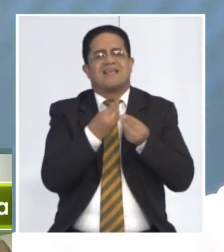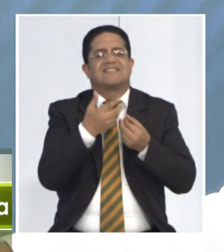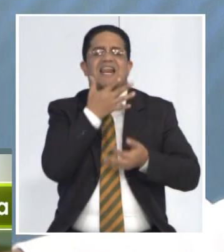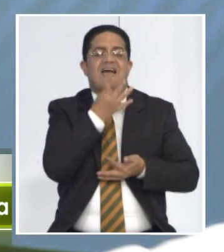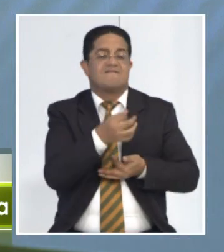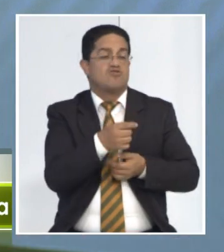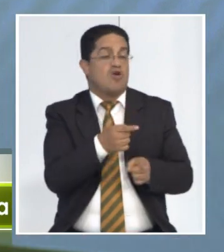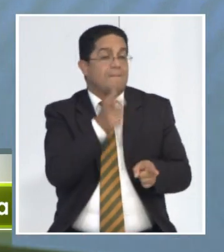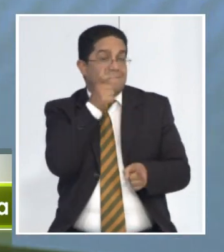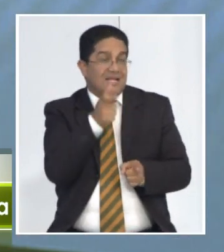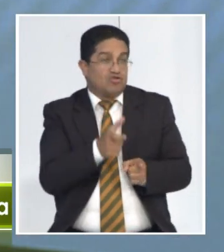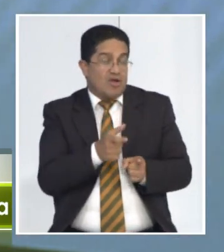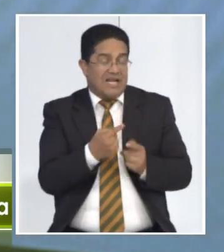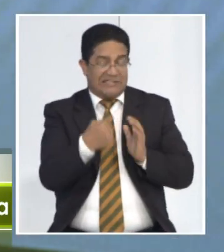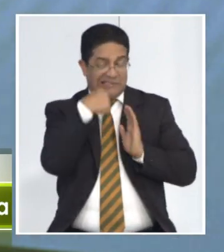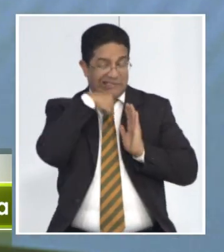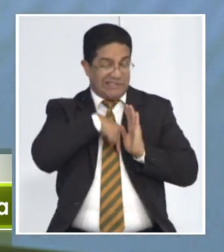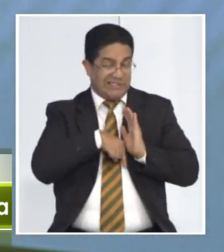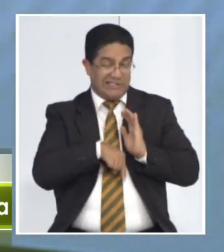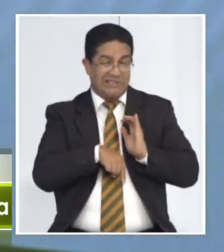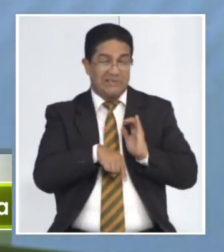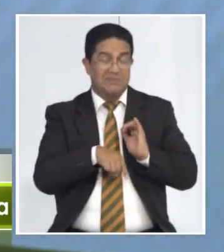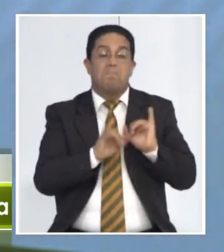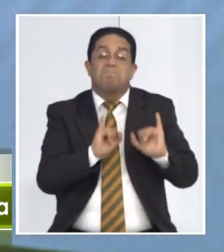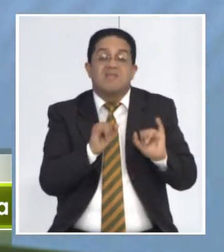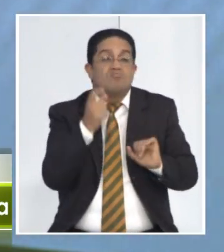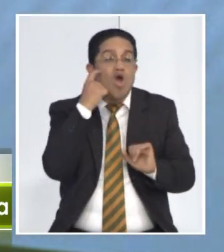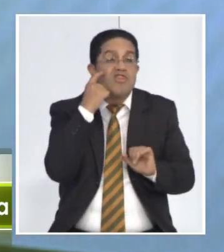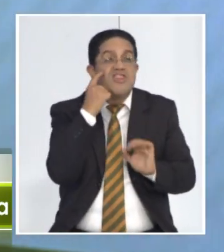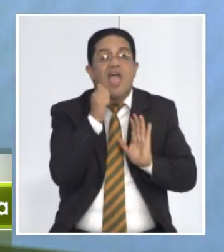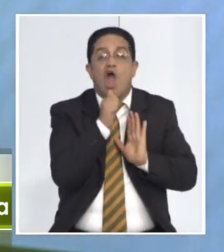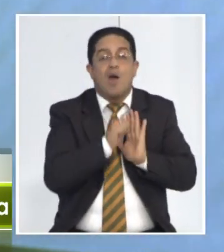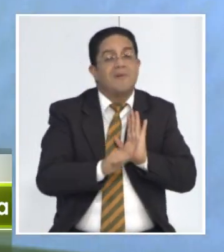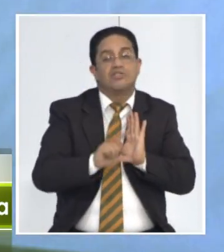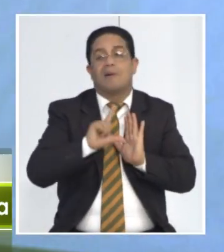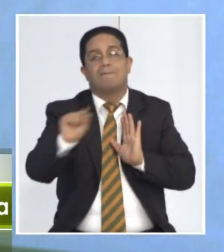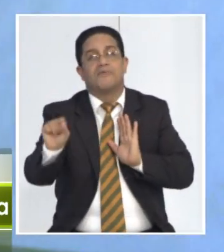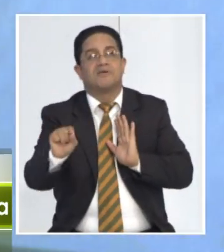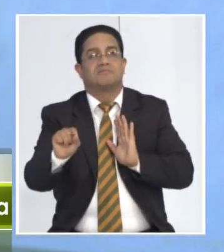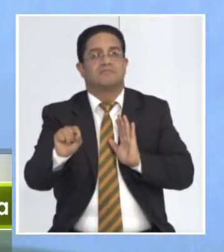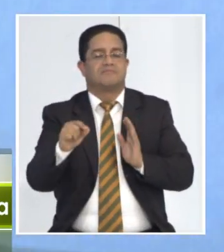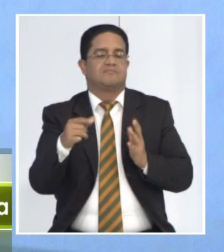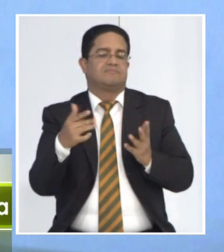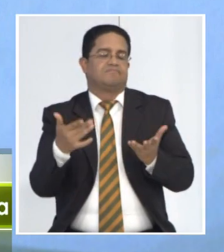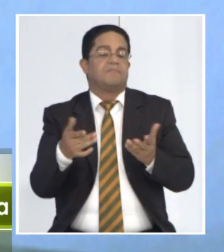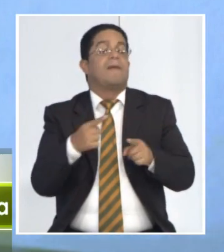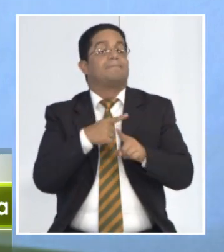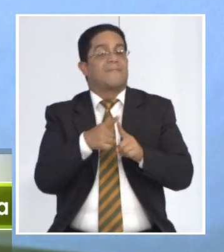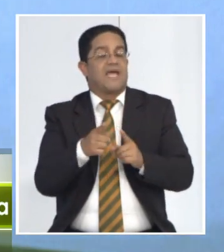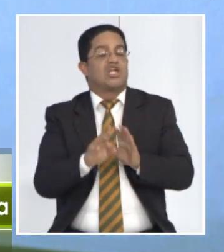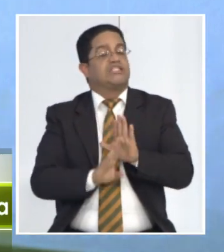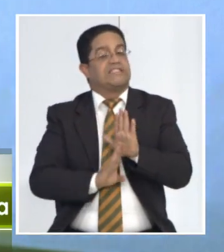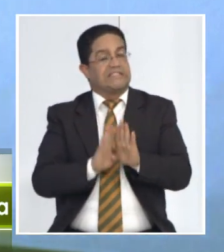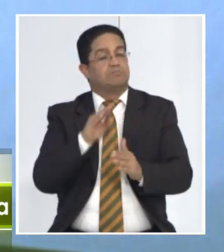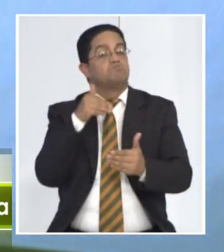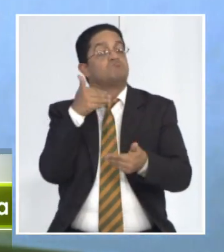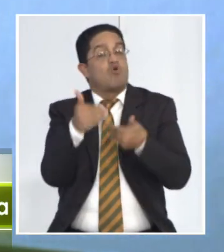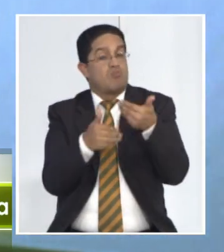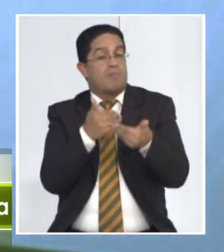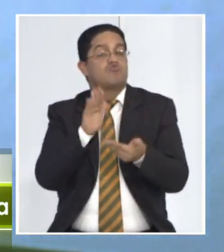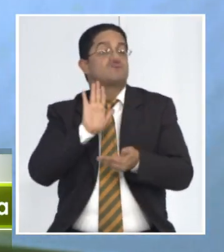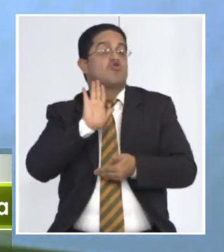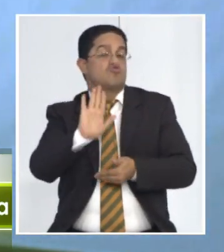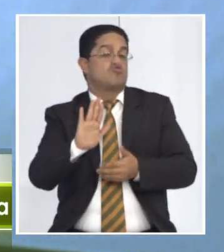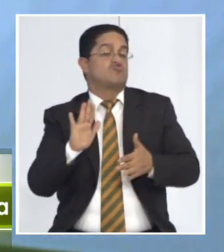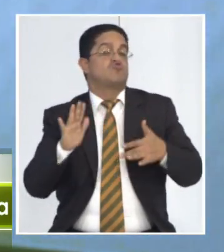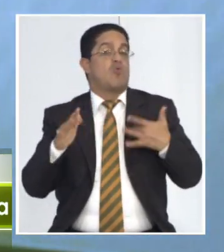su casa el mismo día. Entonces, la verdad es que la diferencia en cuanto a calidad de vida, recuperación y a reintegrarse a sus actividades